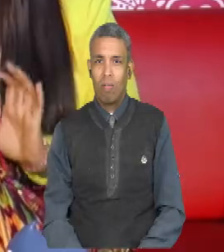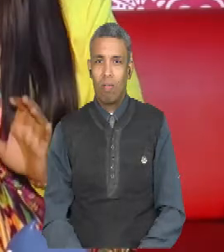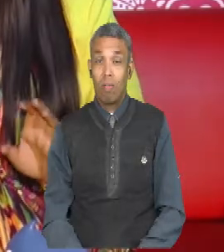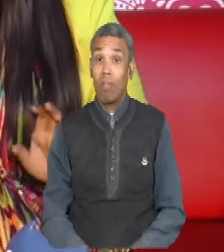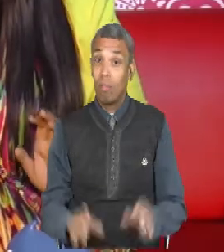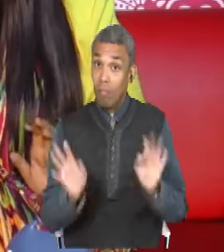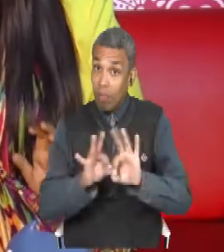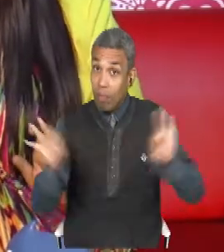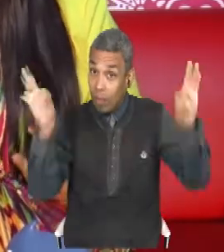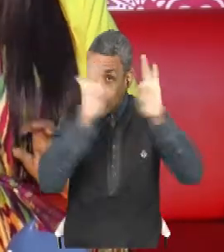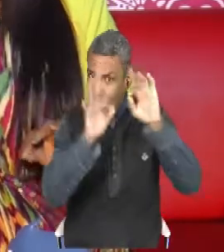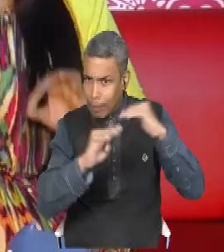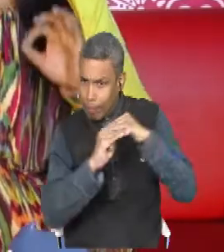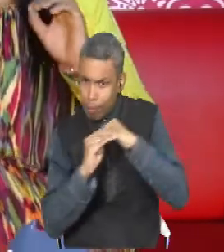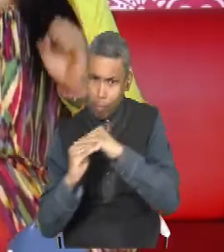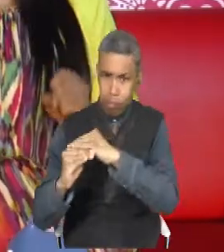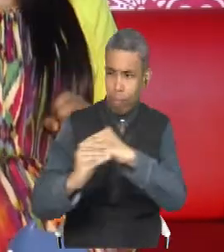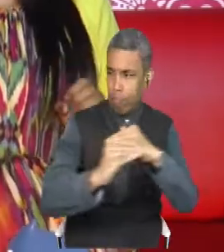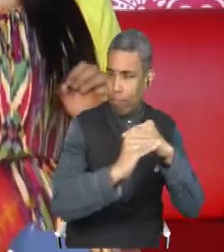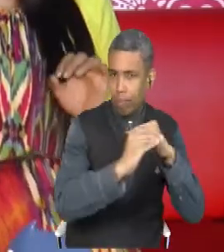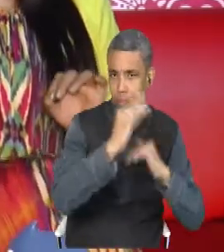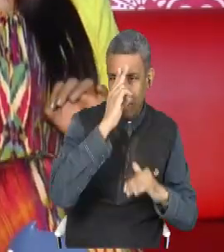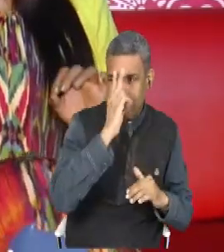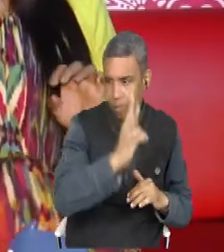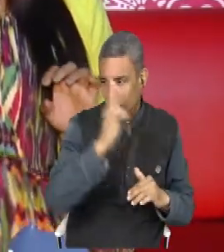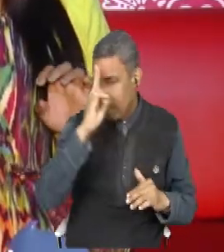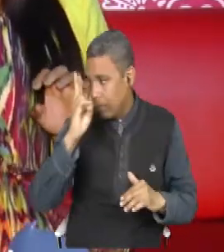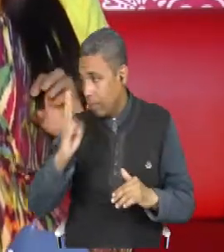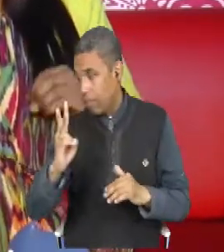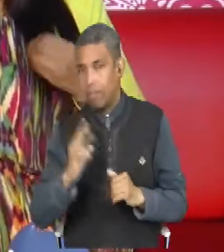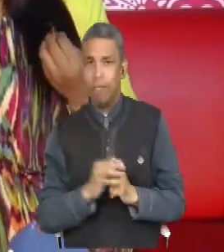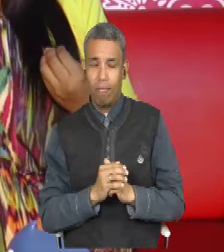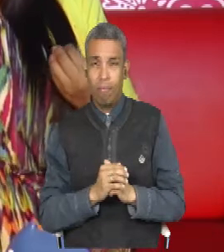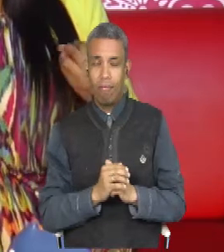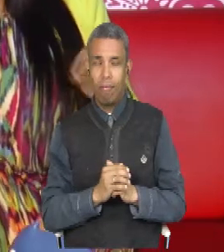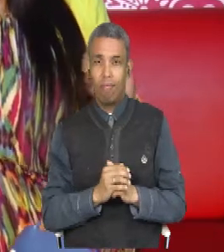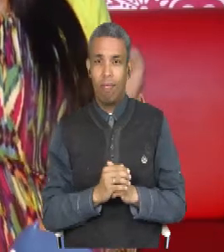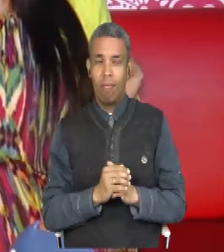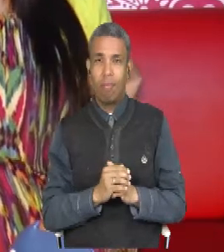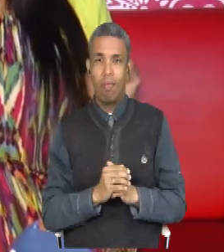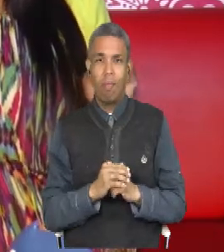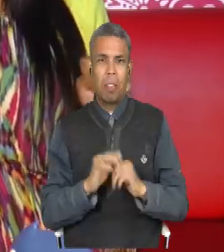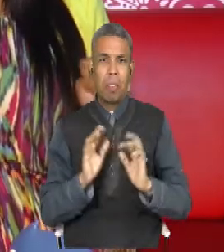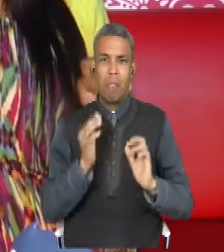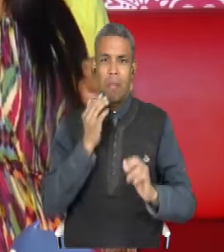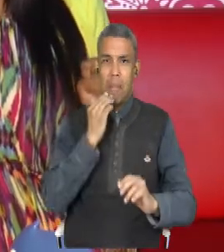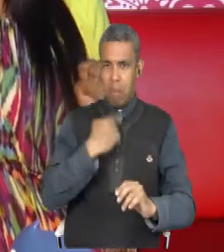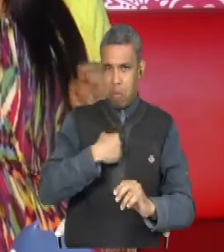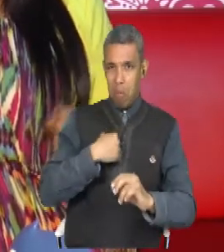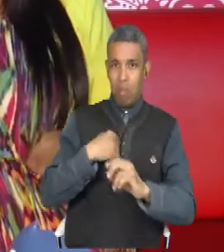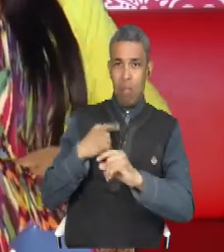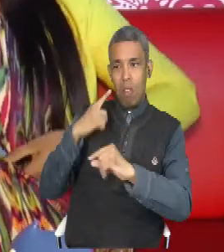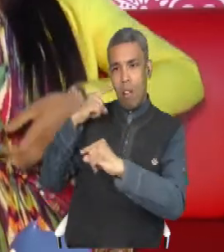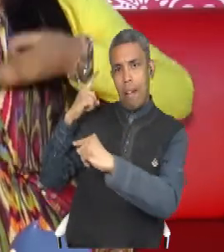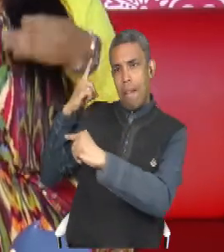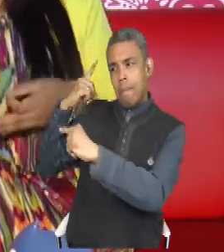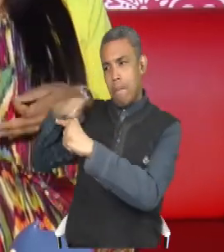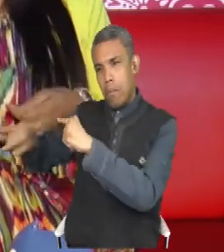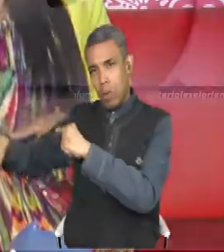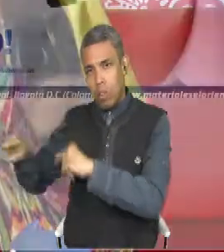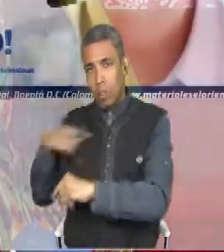es respetar al cliente. Podemos tener la seguridad de que si yo envío a hacer un trabajo a Omar Flores y yo lo